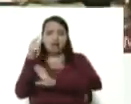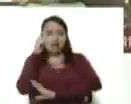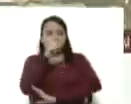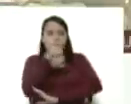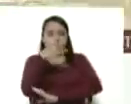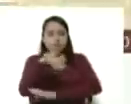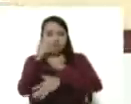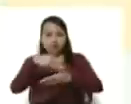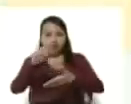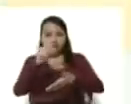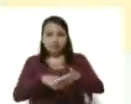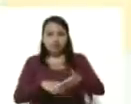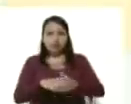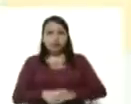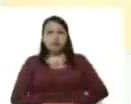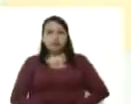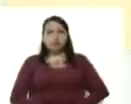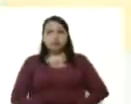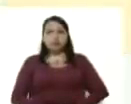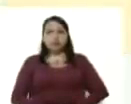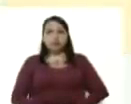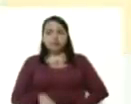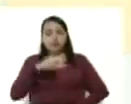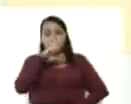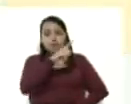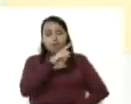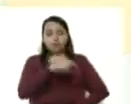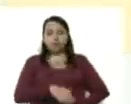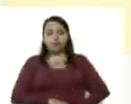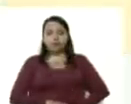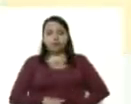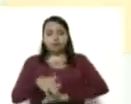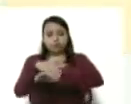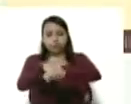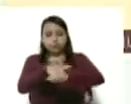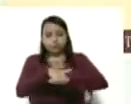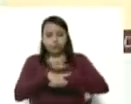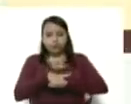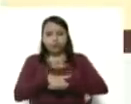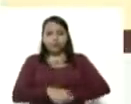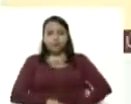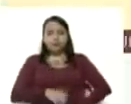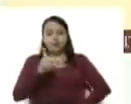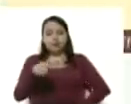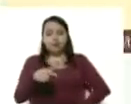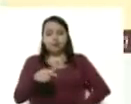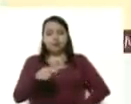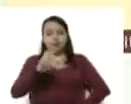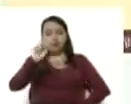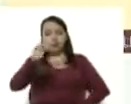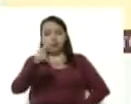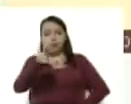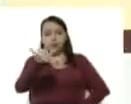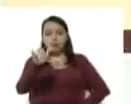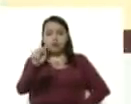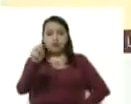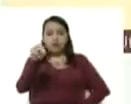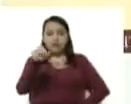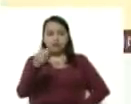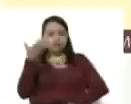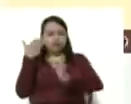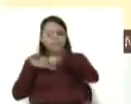firma con el Reino Unido, con Guyana, que para el momento todavía era una